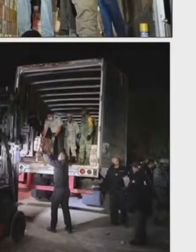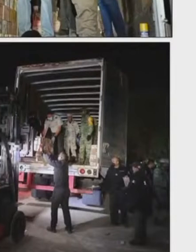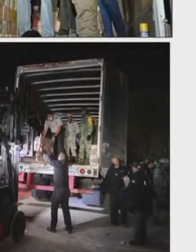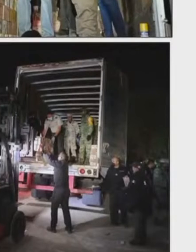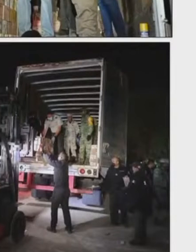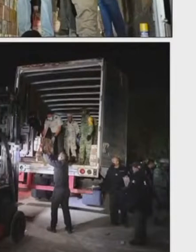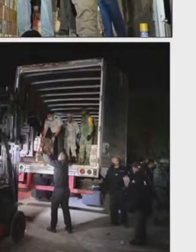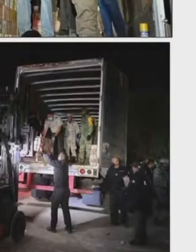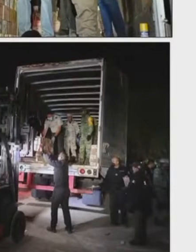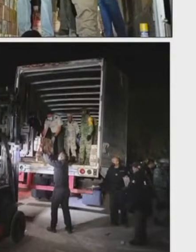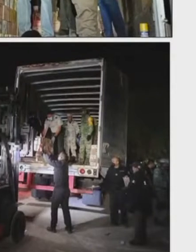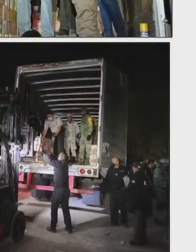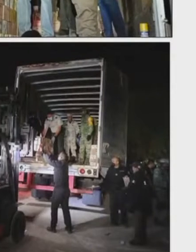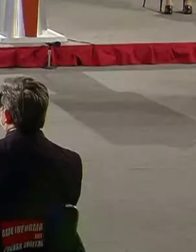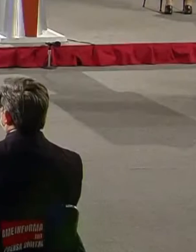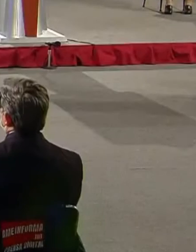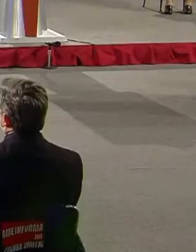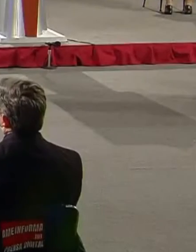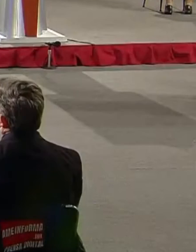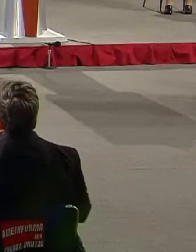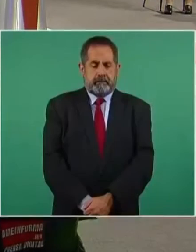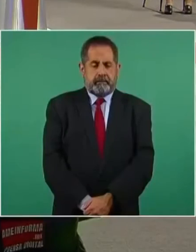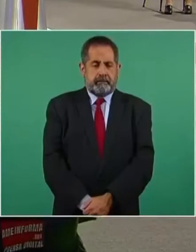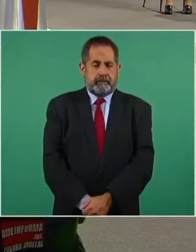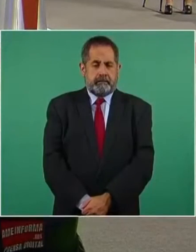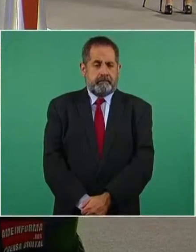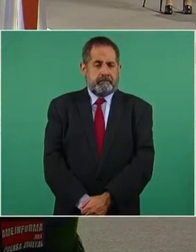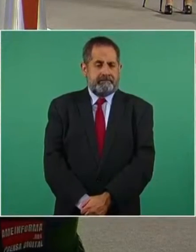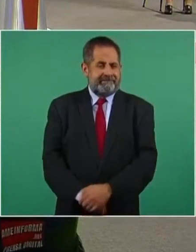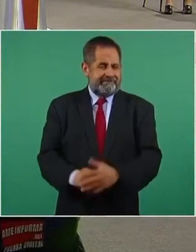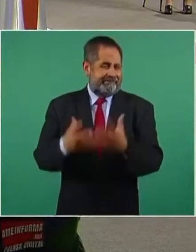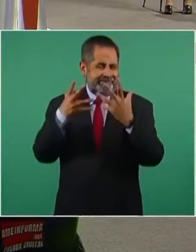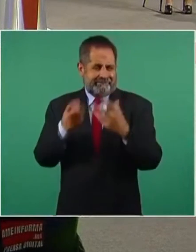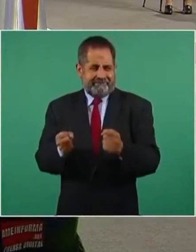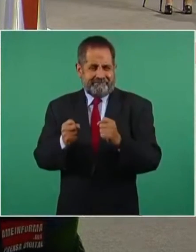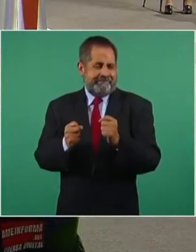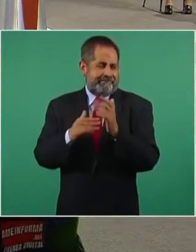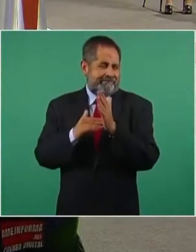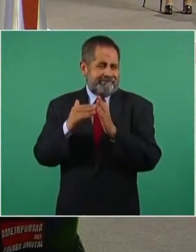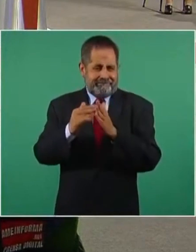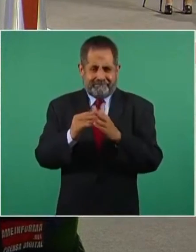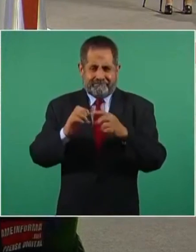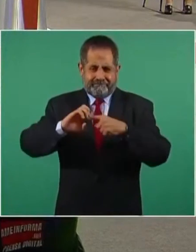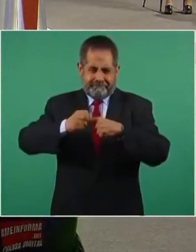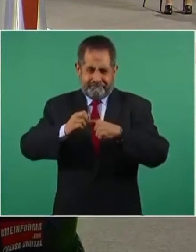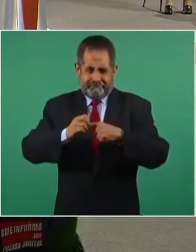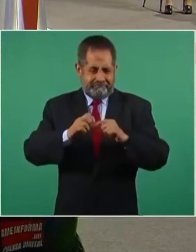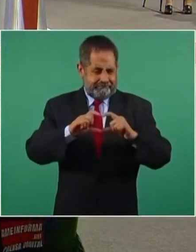5.700.000 cartuchos y todavía hay una cantidad importante.